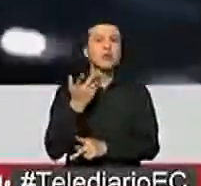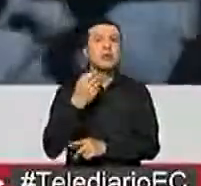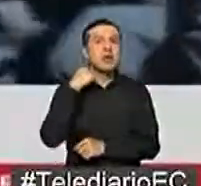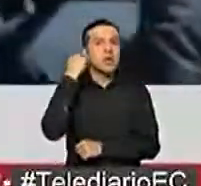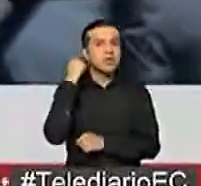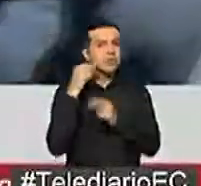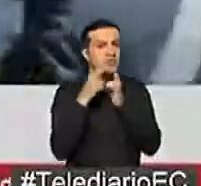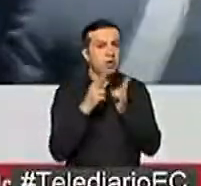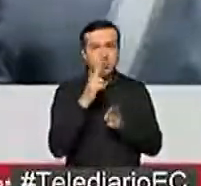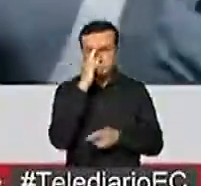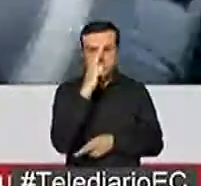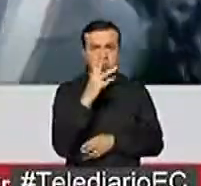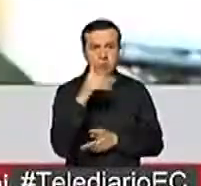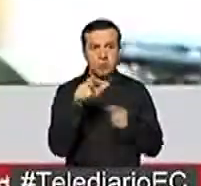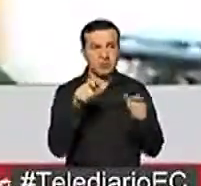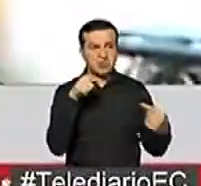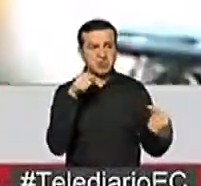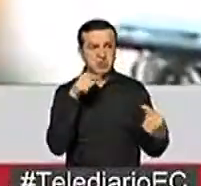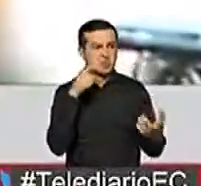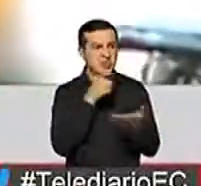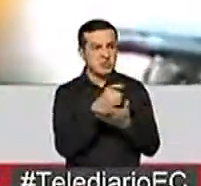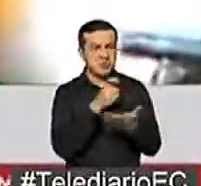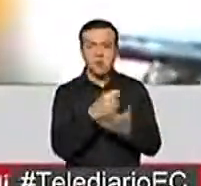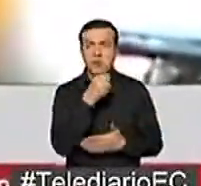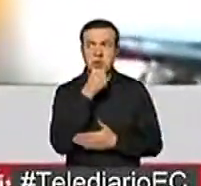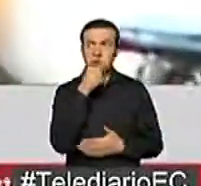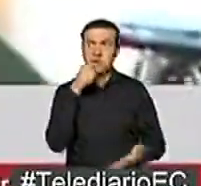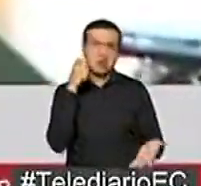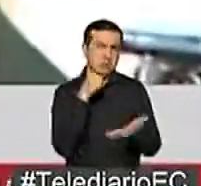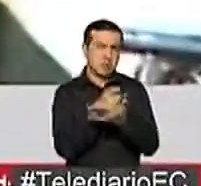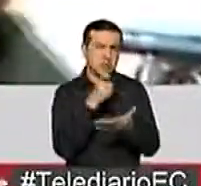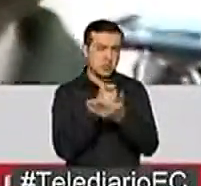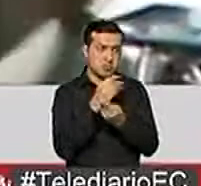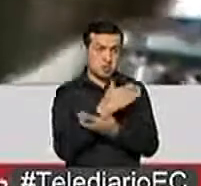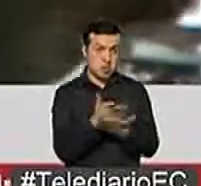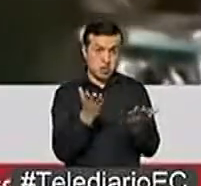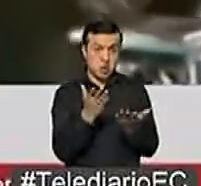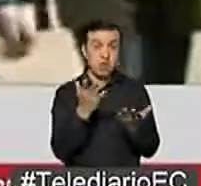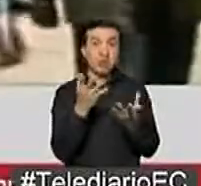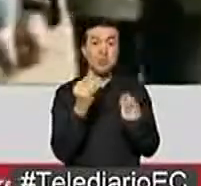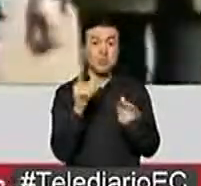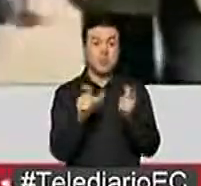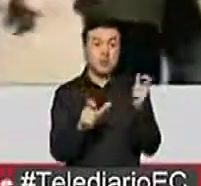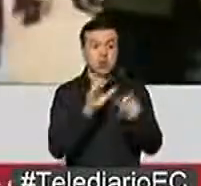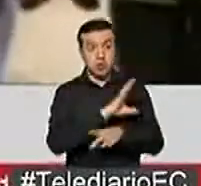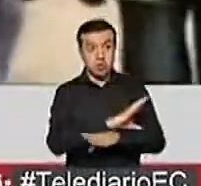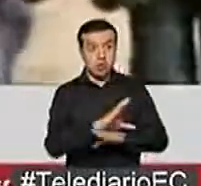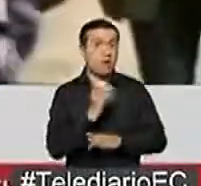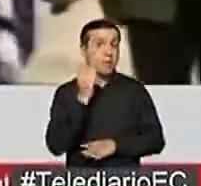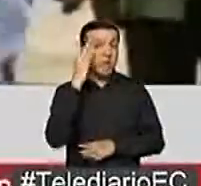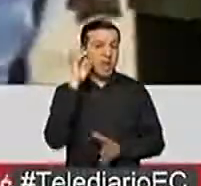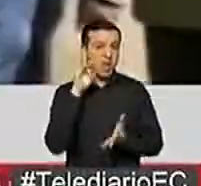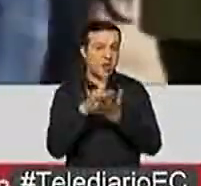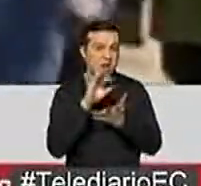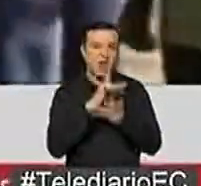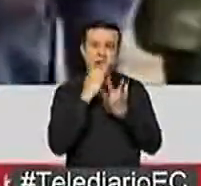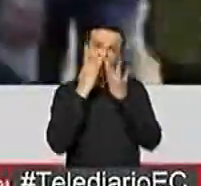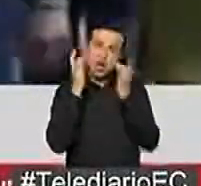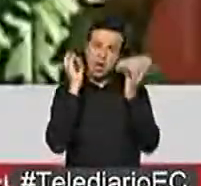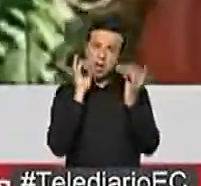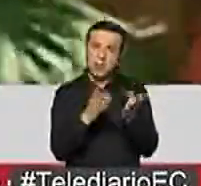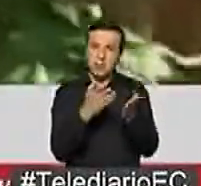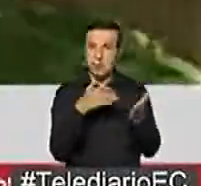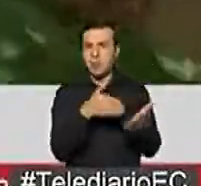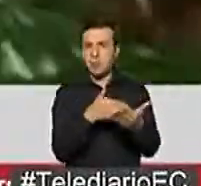derechos humanos, perseguir a opositores y periodistas, y expulsar a granjeros blancos motivado por un odio